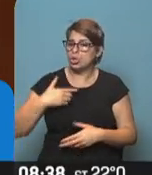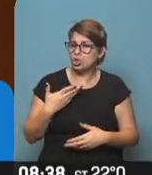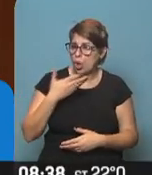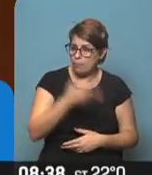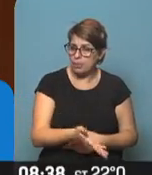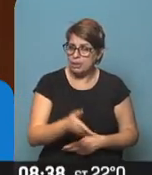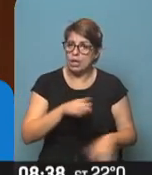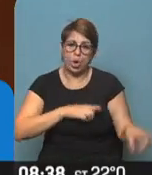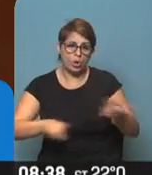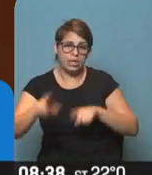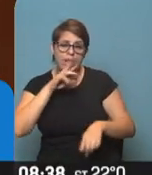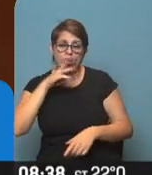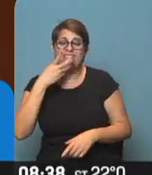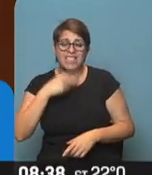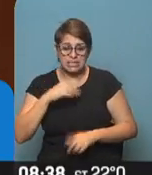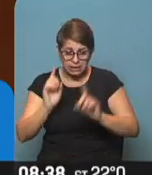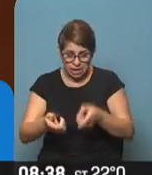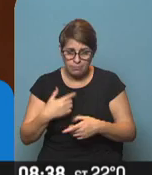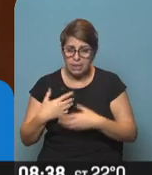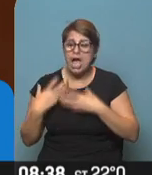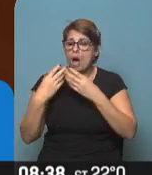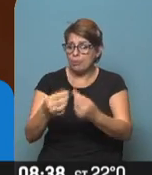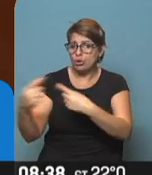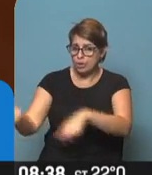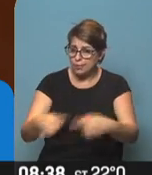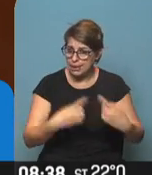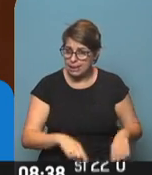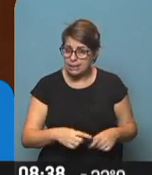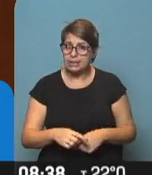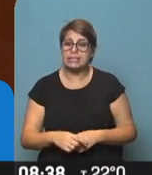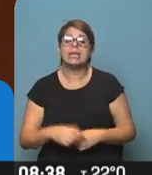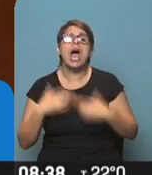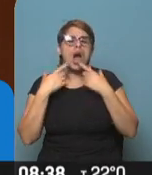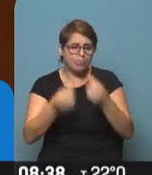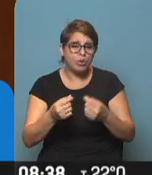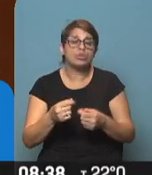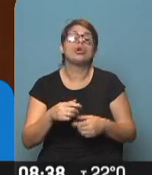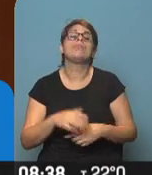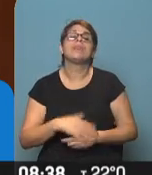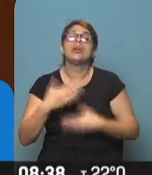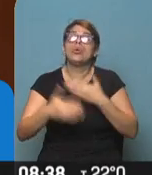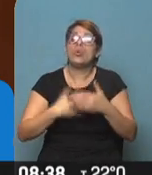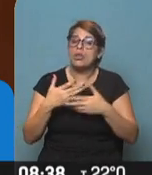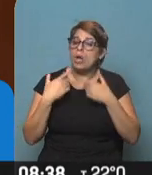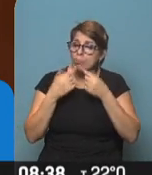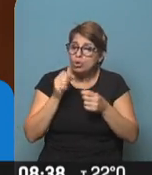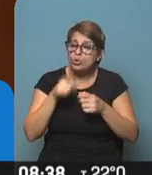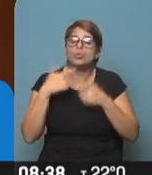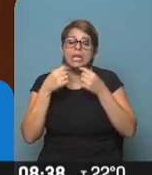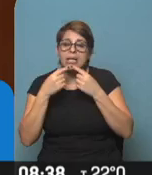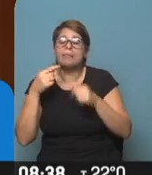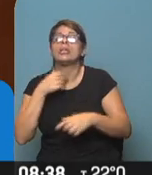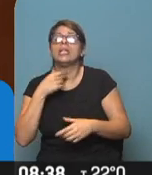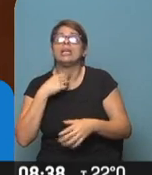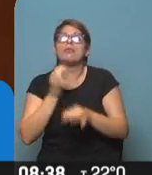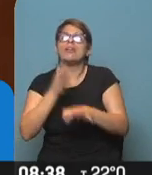la coordinadora de hinchas y también desde el apoyo de distintas apoyando el reclamo de las jugadoras hoy en día por la profesionalización del fútbol felipe